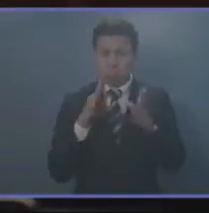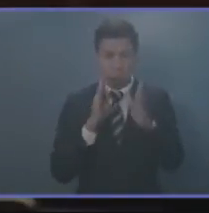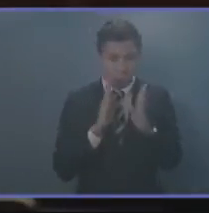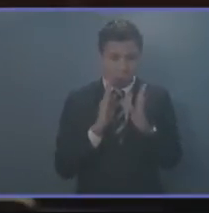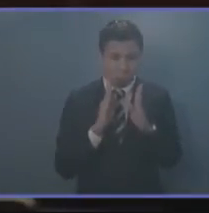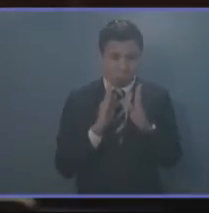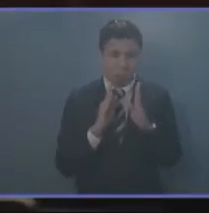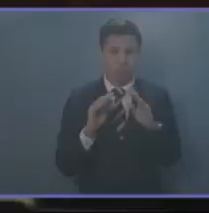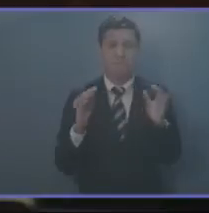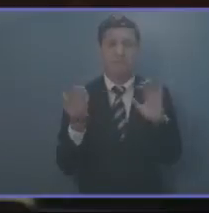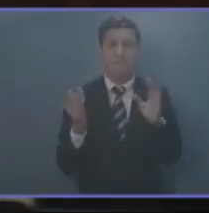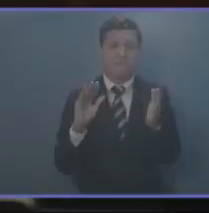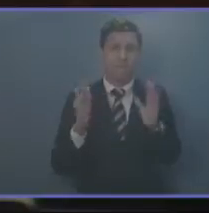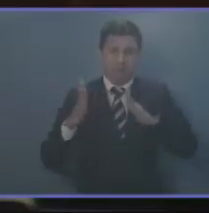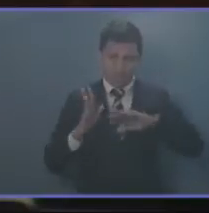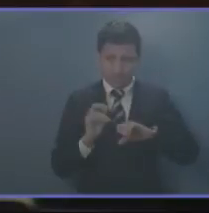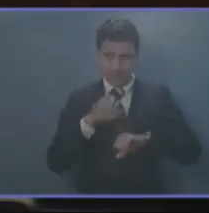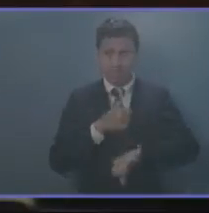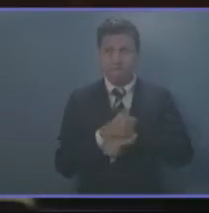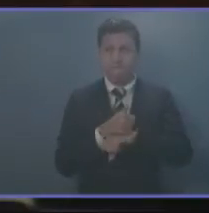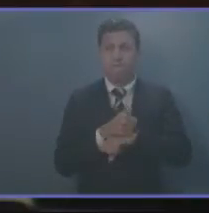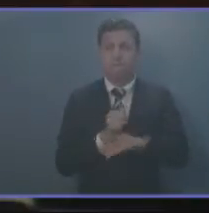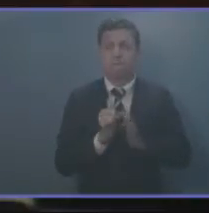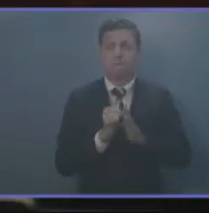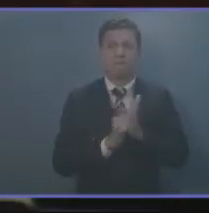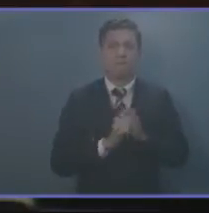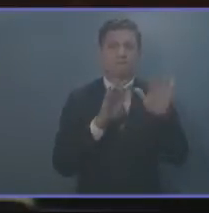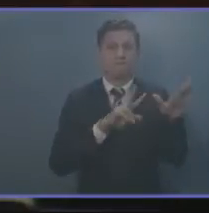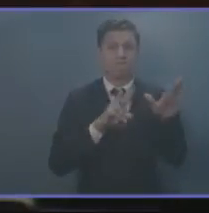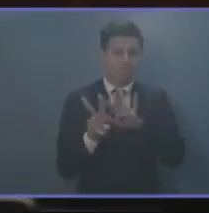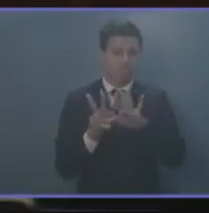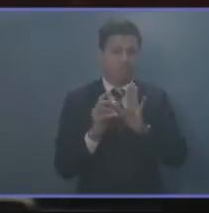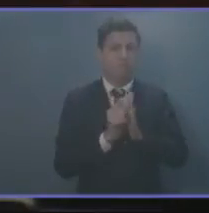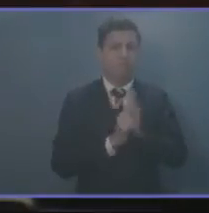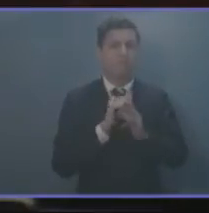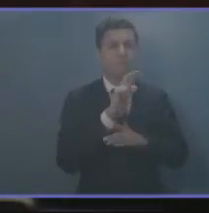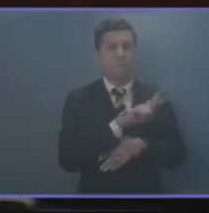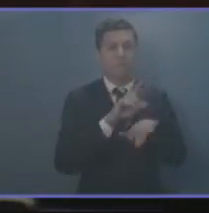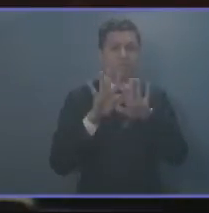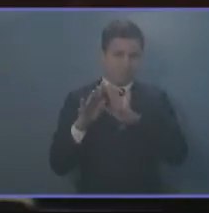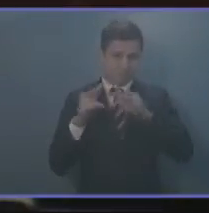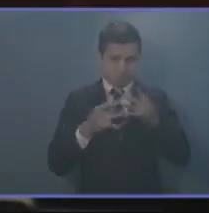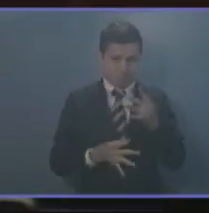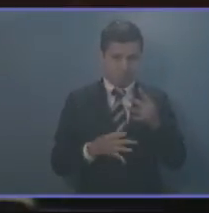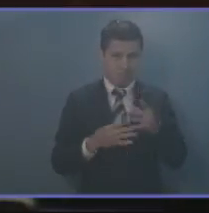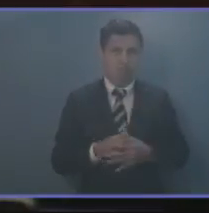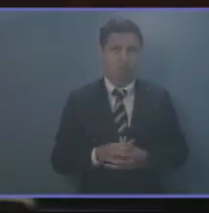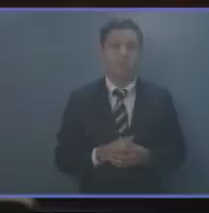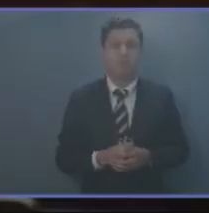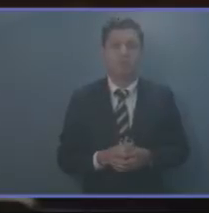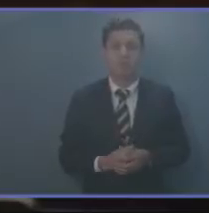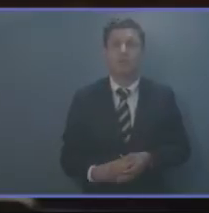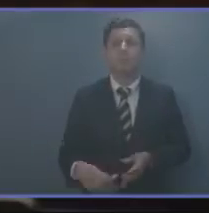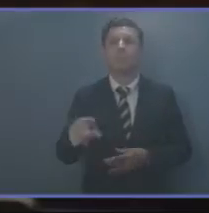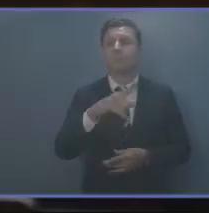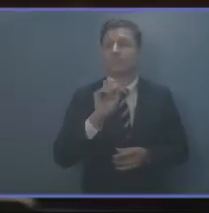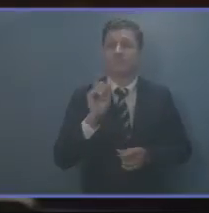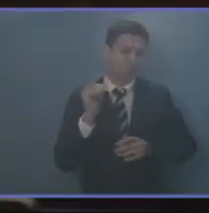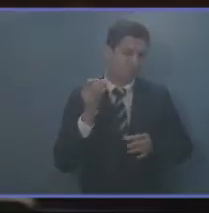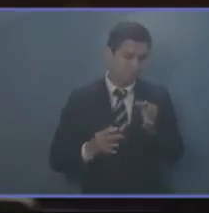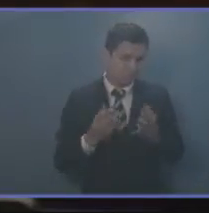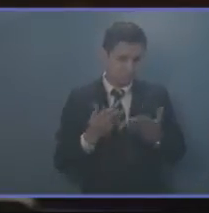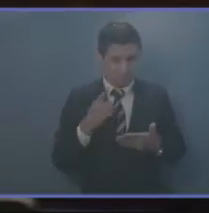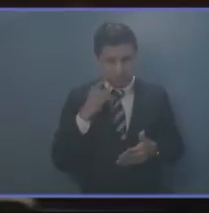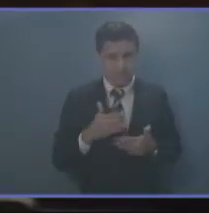se concatenaron con los parámetros establecidos en los artículos 17 y 39. De la Ley de Concursos de Gracia, por lo que no justifican